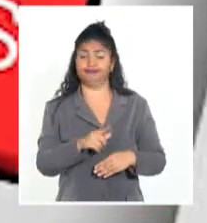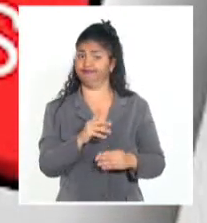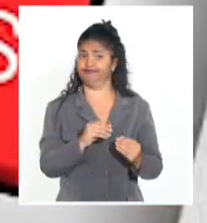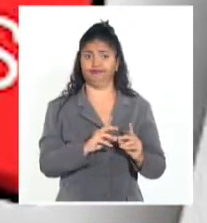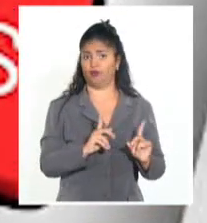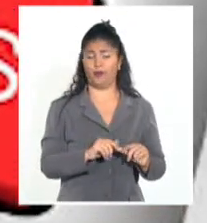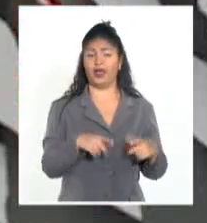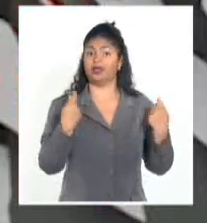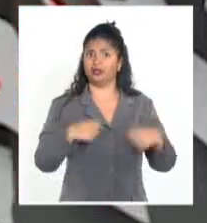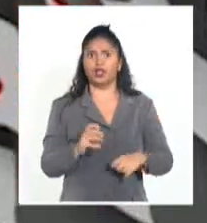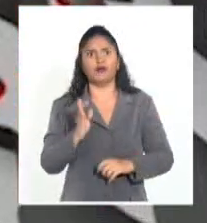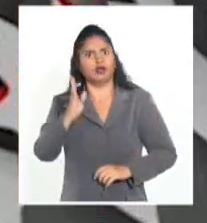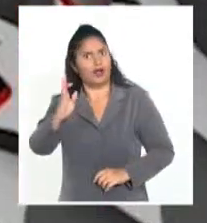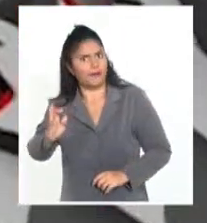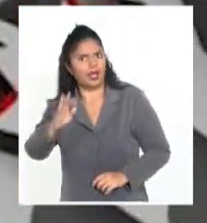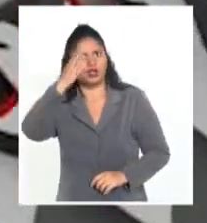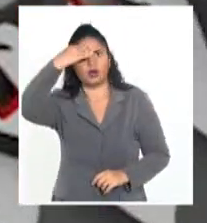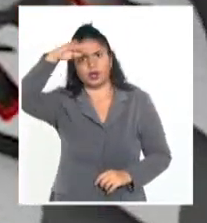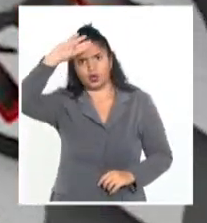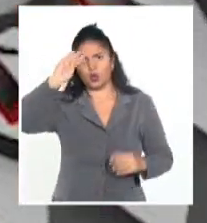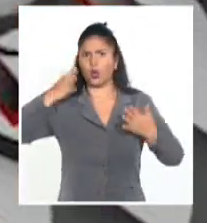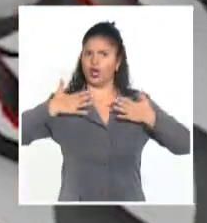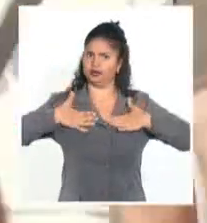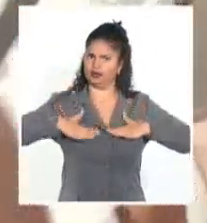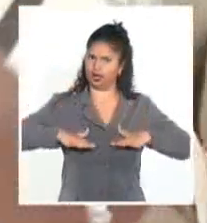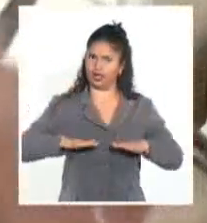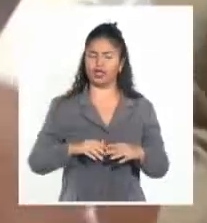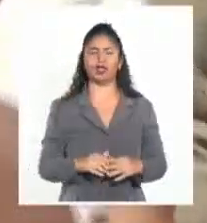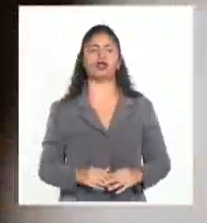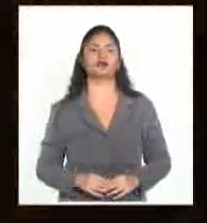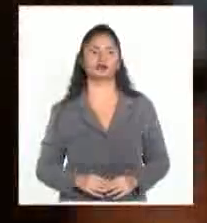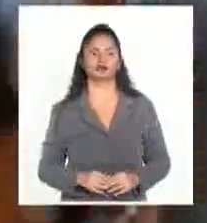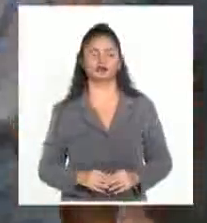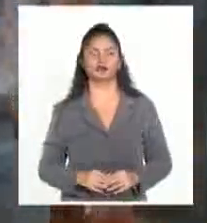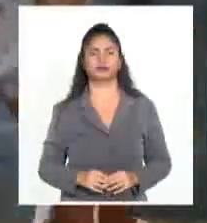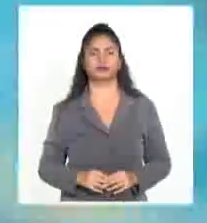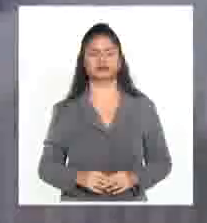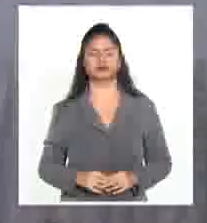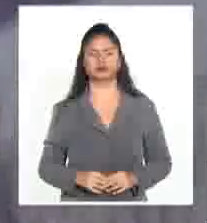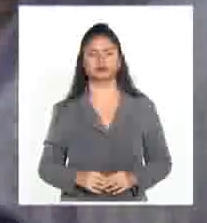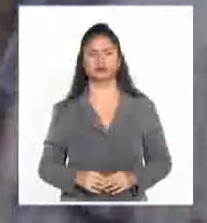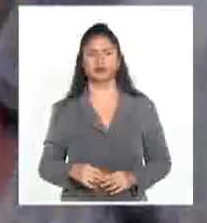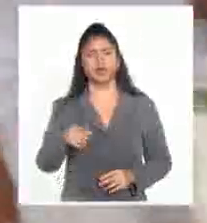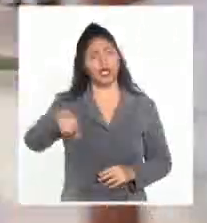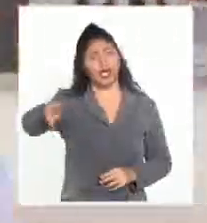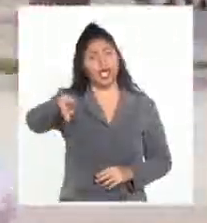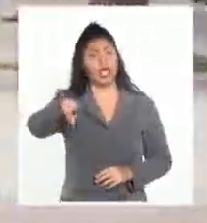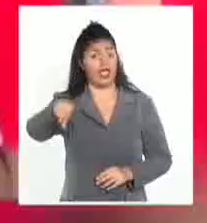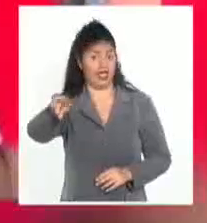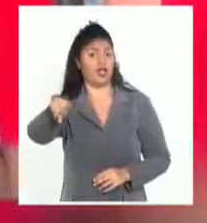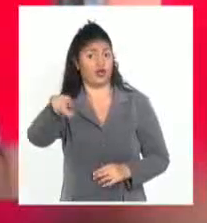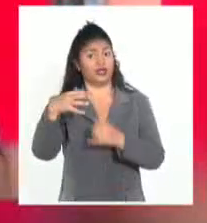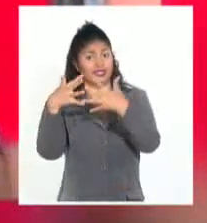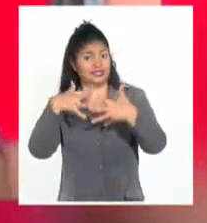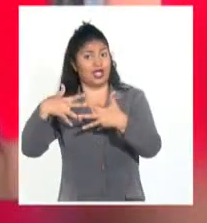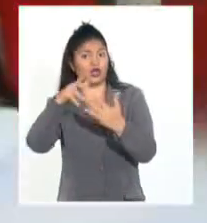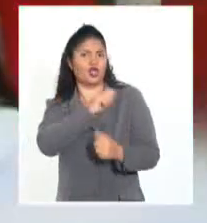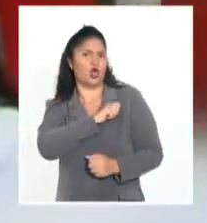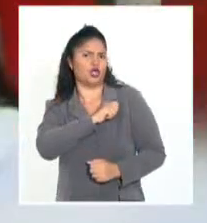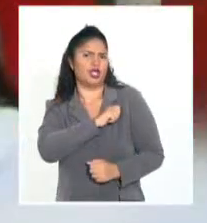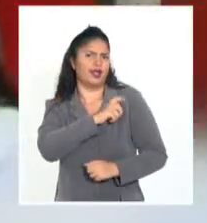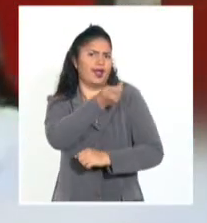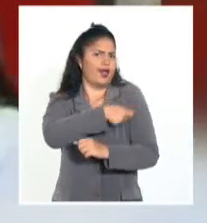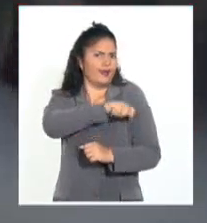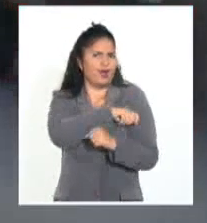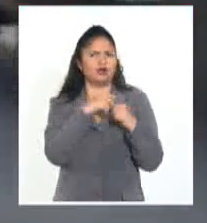marginales con el propósito de provocar una respuesta policial y montar un show mediático para multiplicar la errónea imagen de